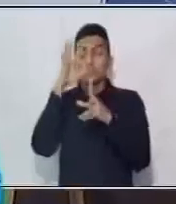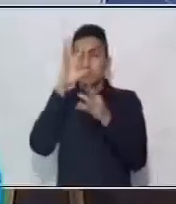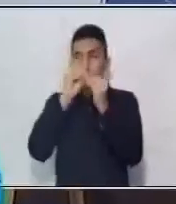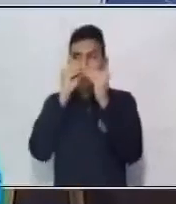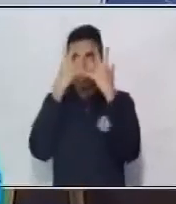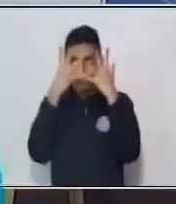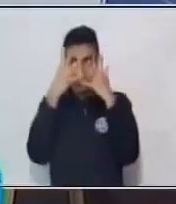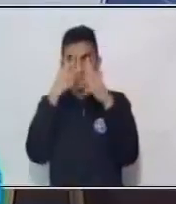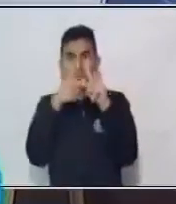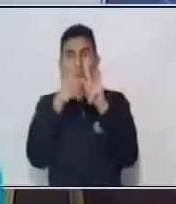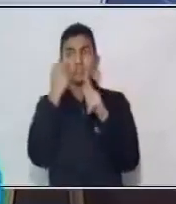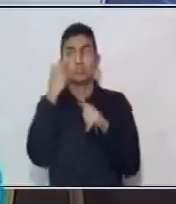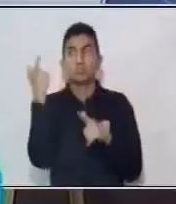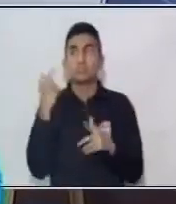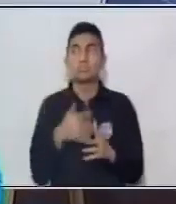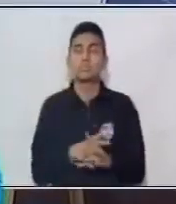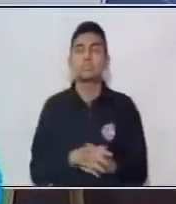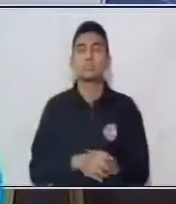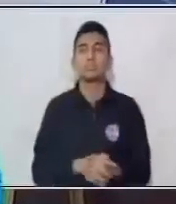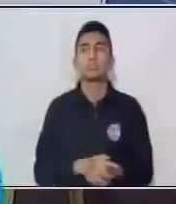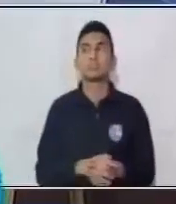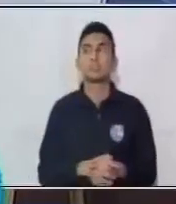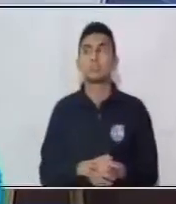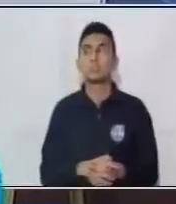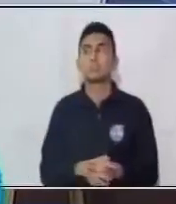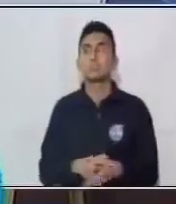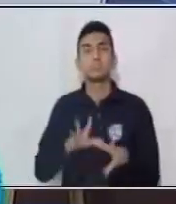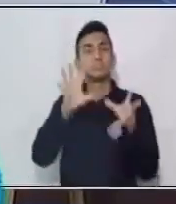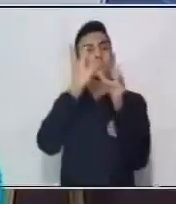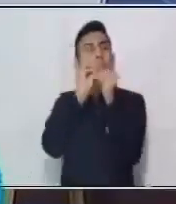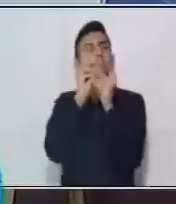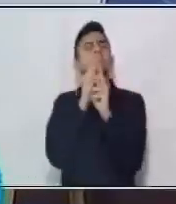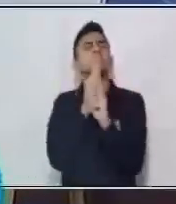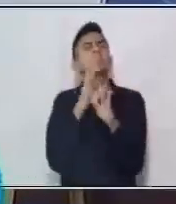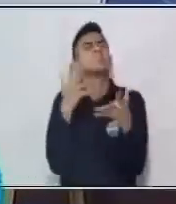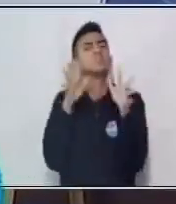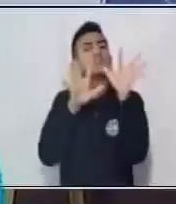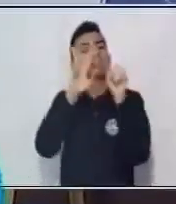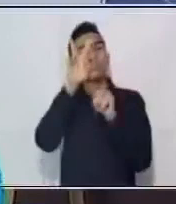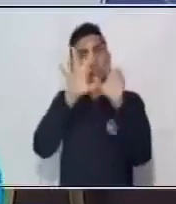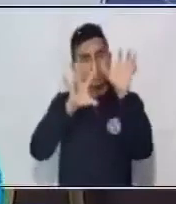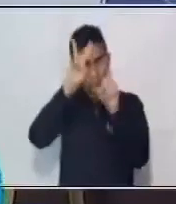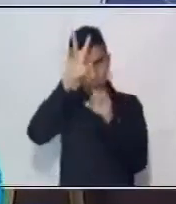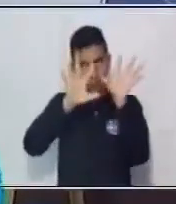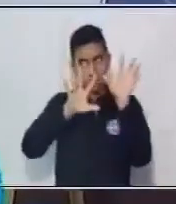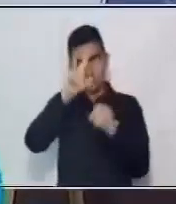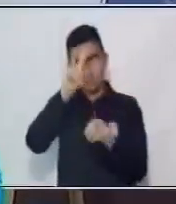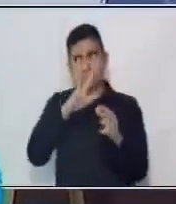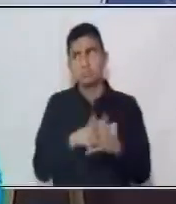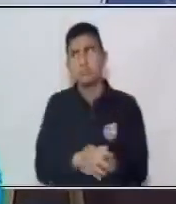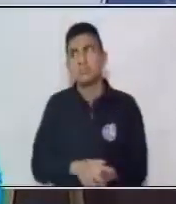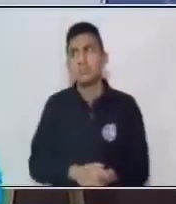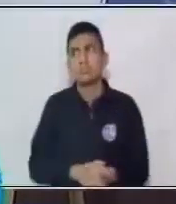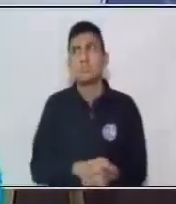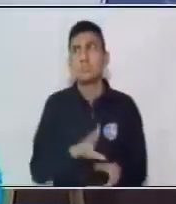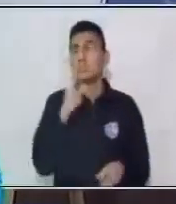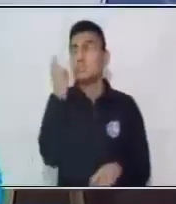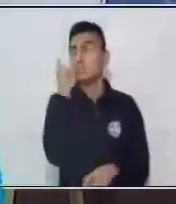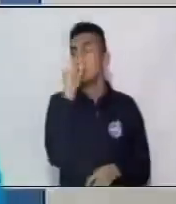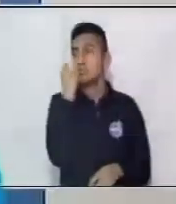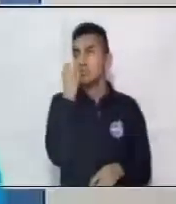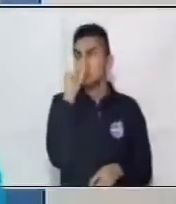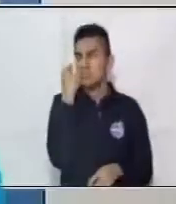por 3 es 12. La respuesta entonces a este problema es que doña